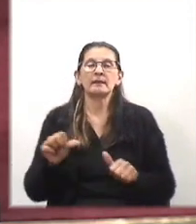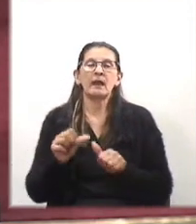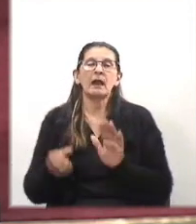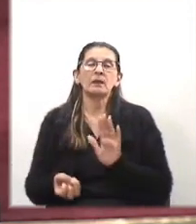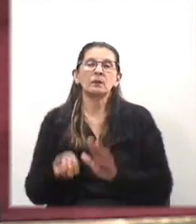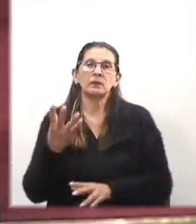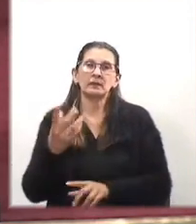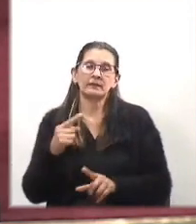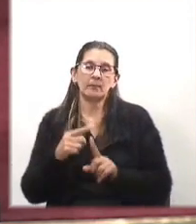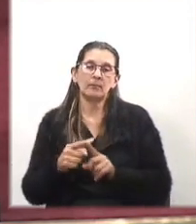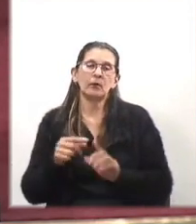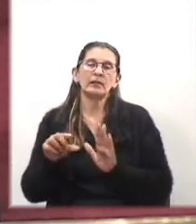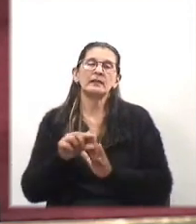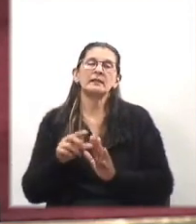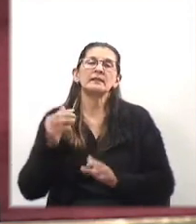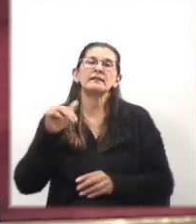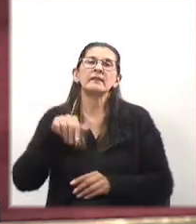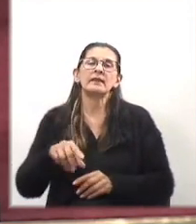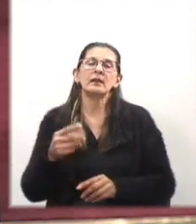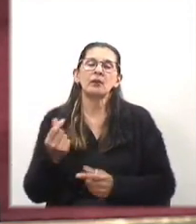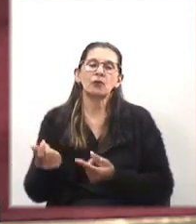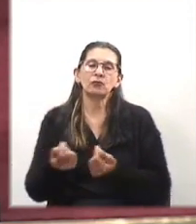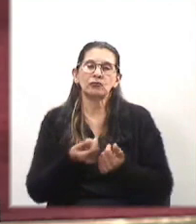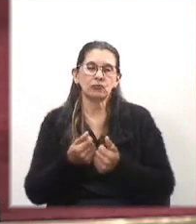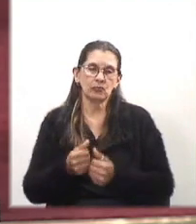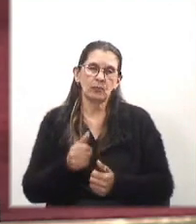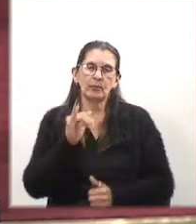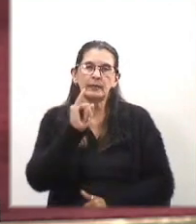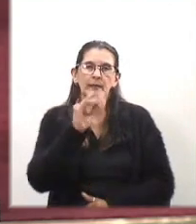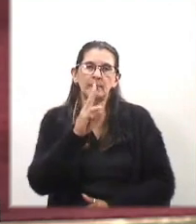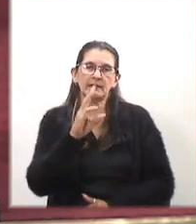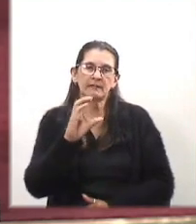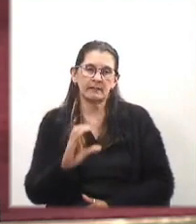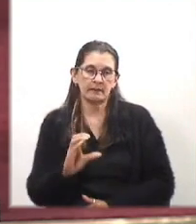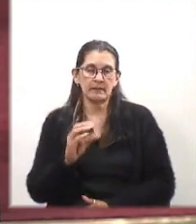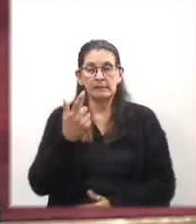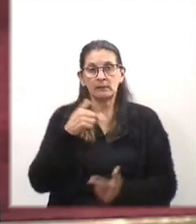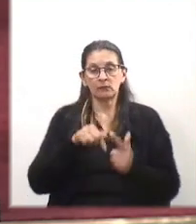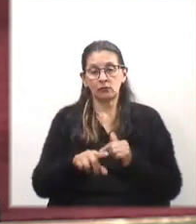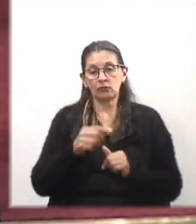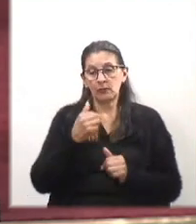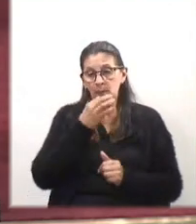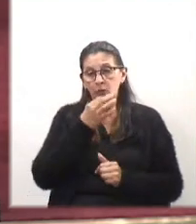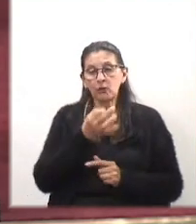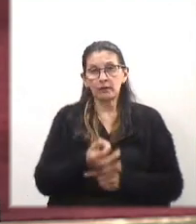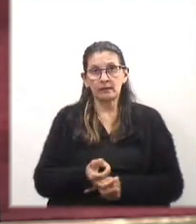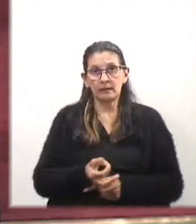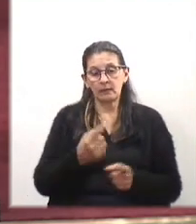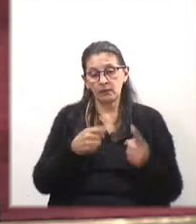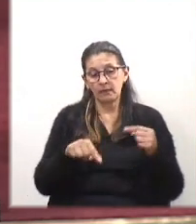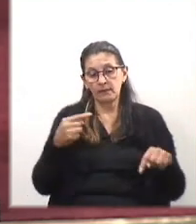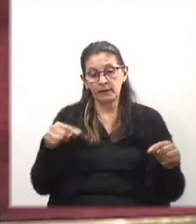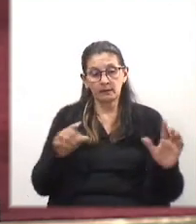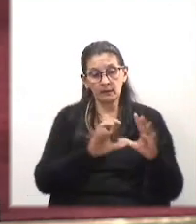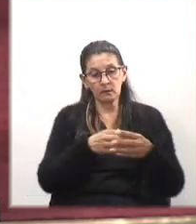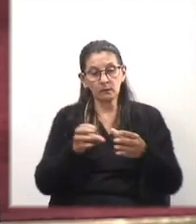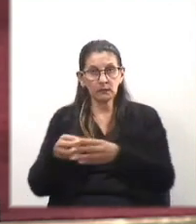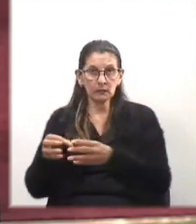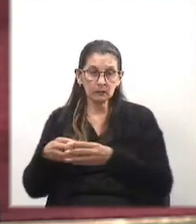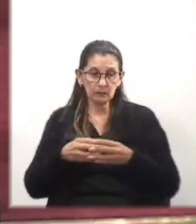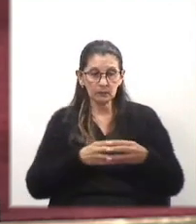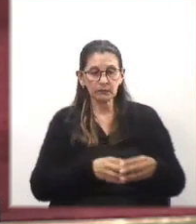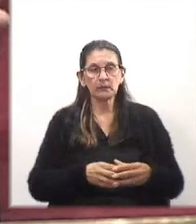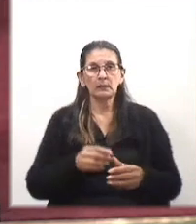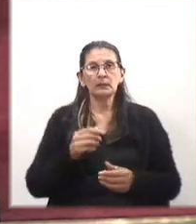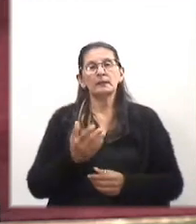actualiza por el índice de precio del consumo, por el IPC. Considerando lo manifestado por los diferentes colectivos y